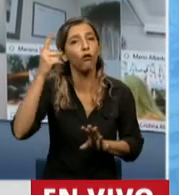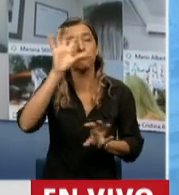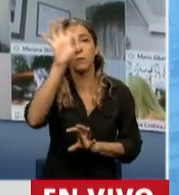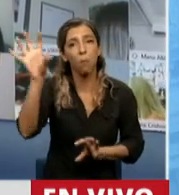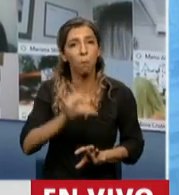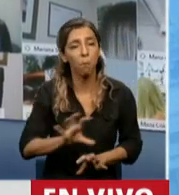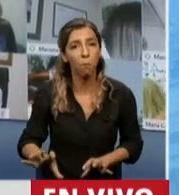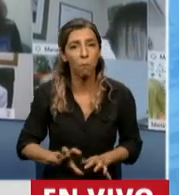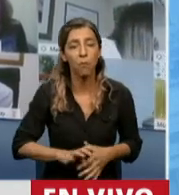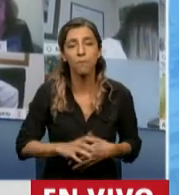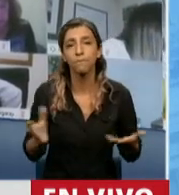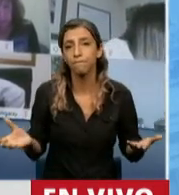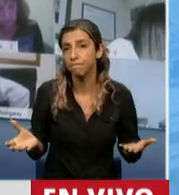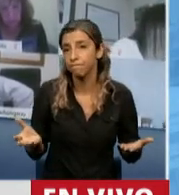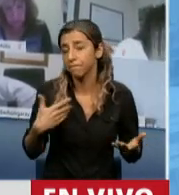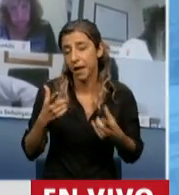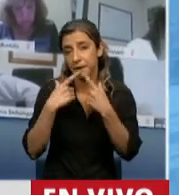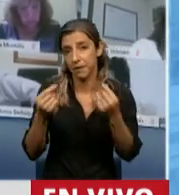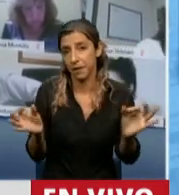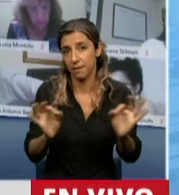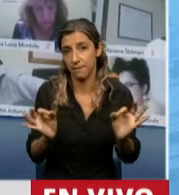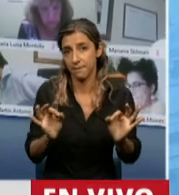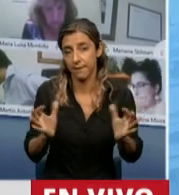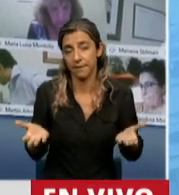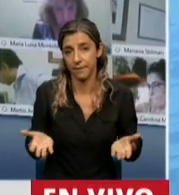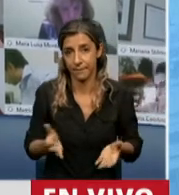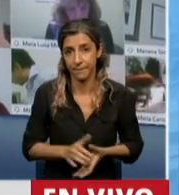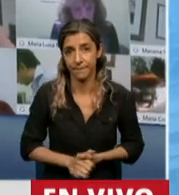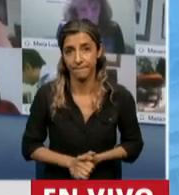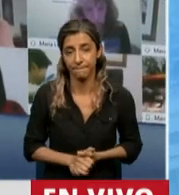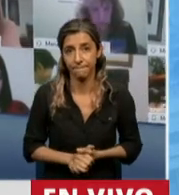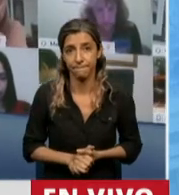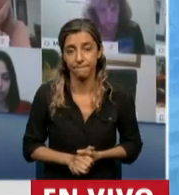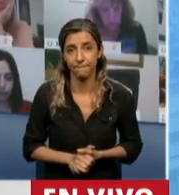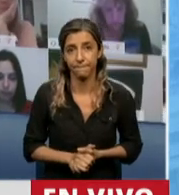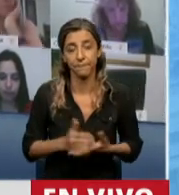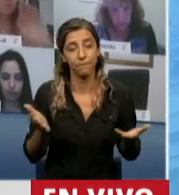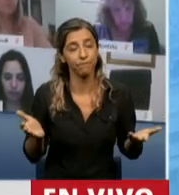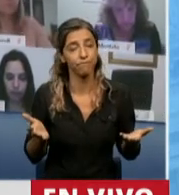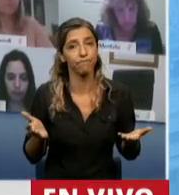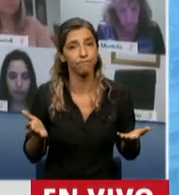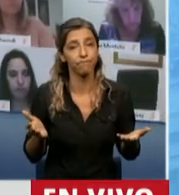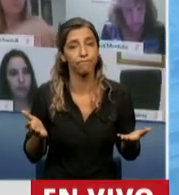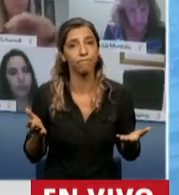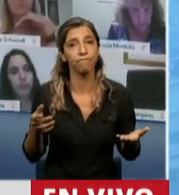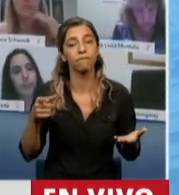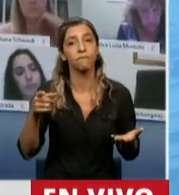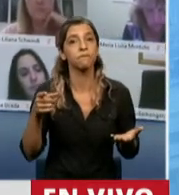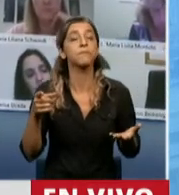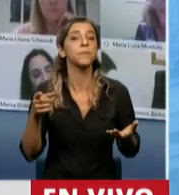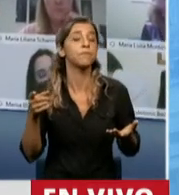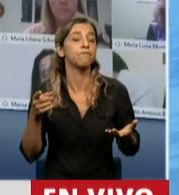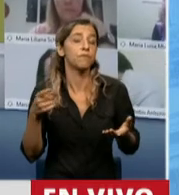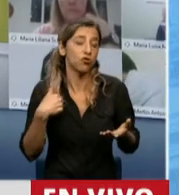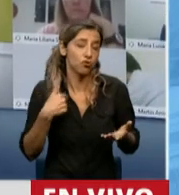del látigo y la billetera, obviamente nunca reclamaron esos recursos. Y naturalmente, para contestarle a uno